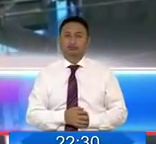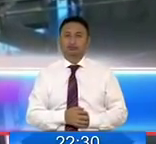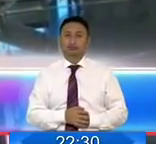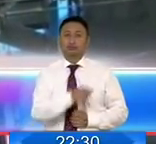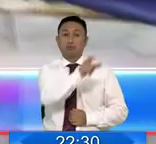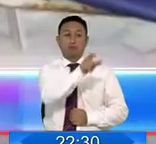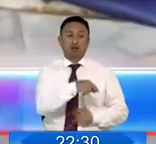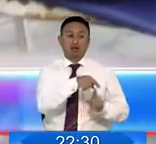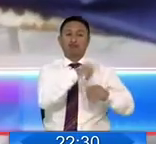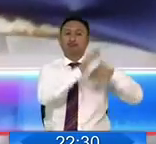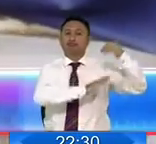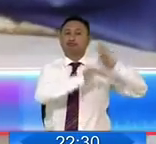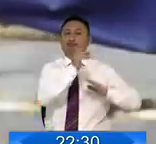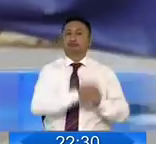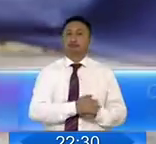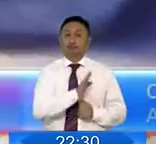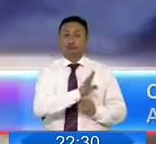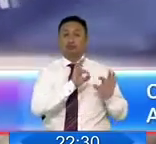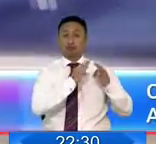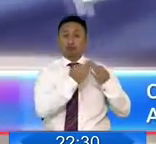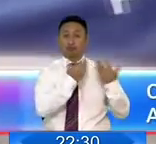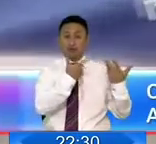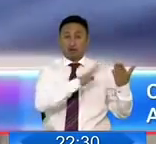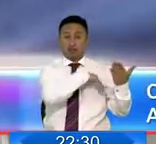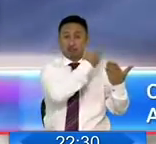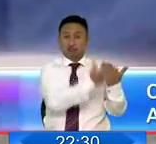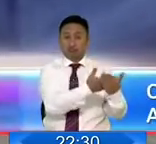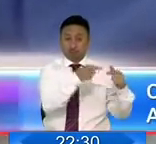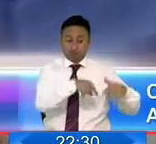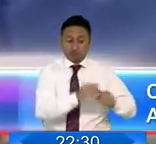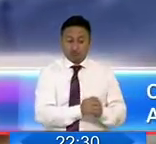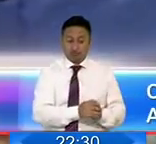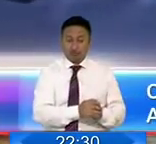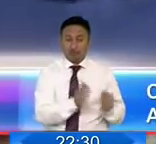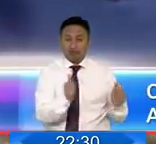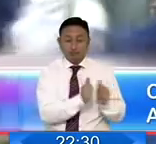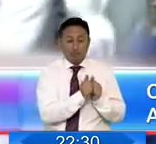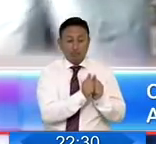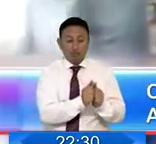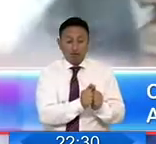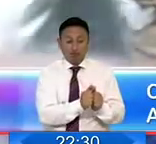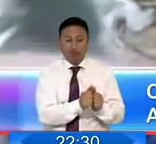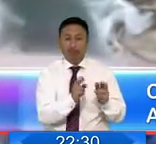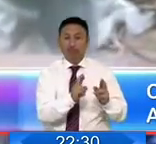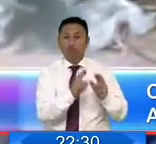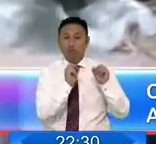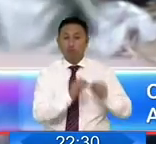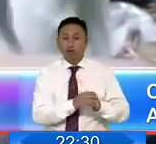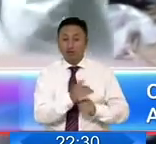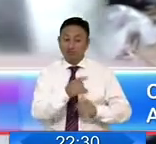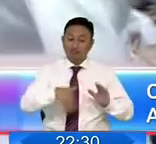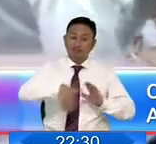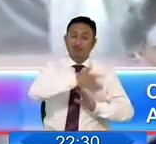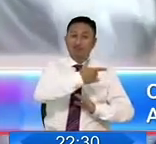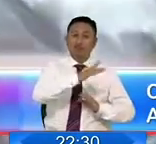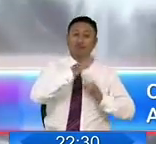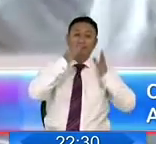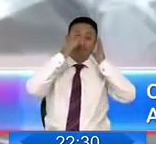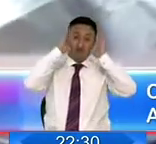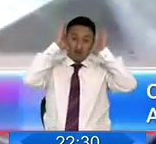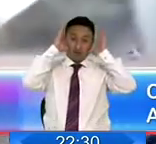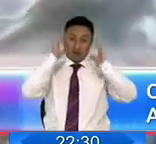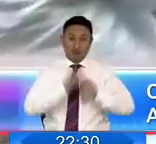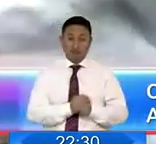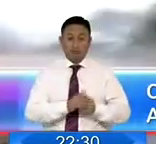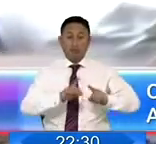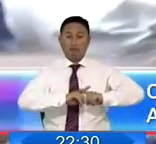tenía que ver. Familiares del joven llegaron para poder acompañarlo a su última morada. Tenían la esperanza de volver a su tierra para el mes de diciembre, sin embargo, se